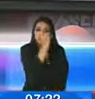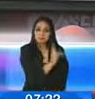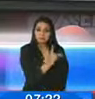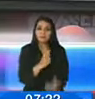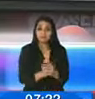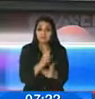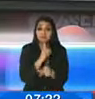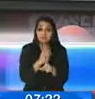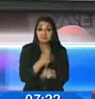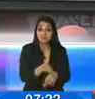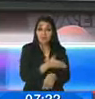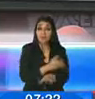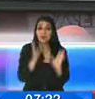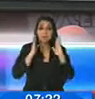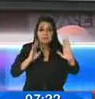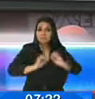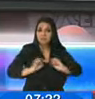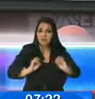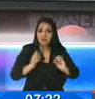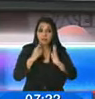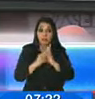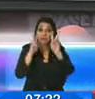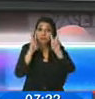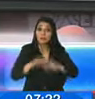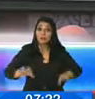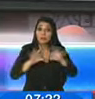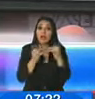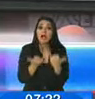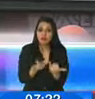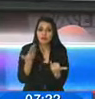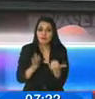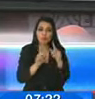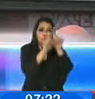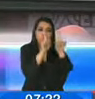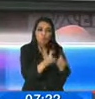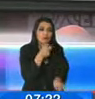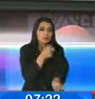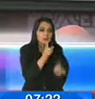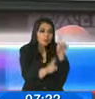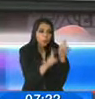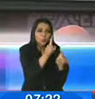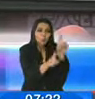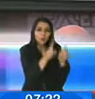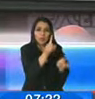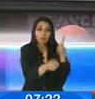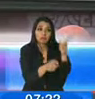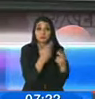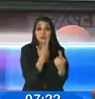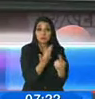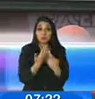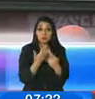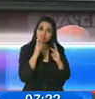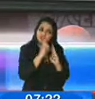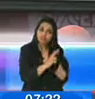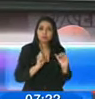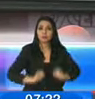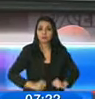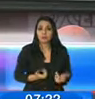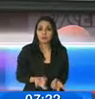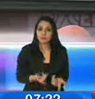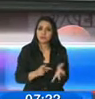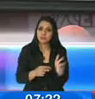está consultada y sobre temas importantes. Y por lo mismo, eso también demuestra de que hay